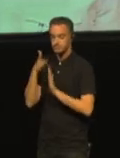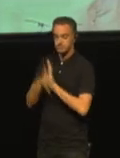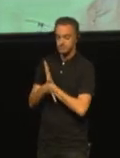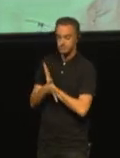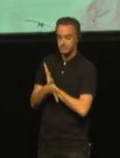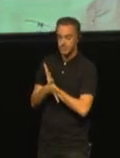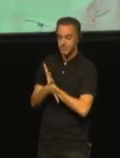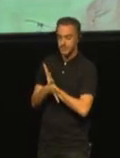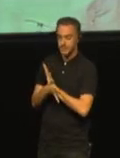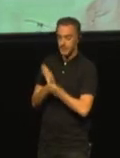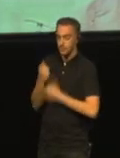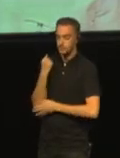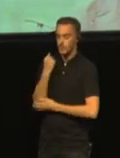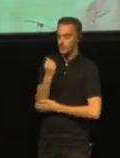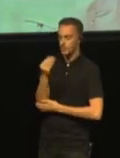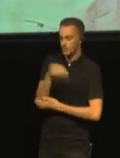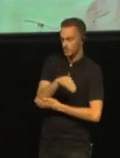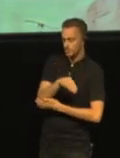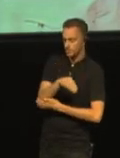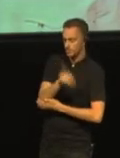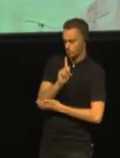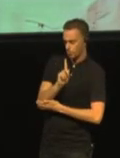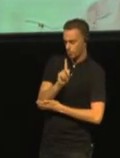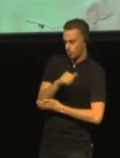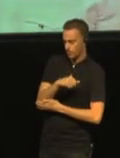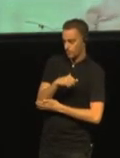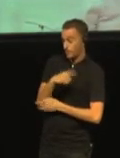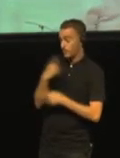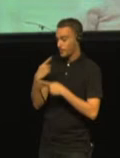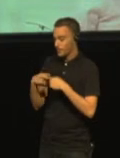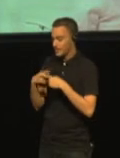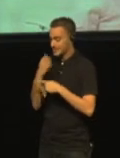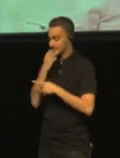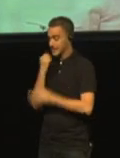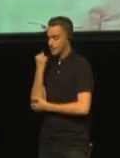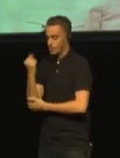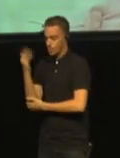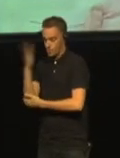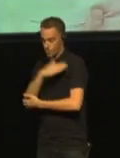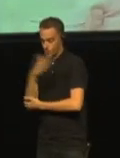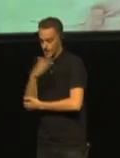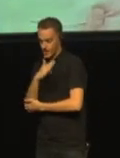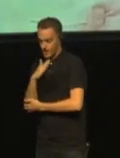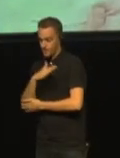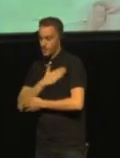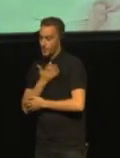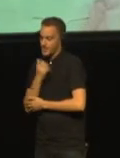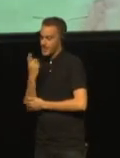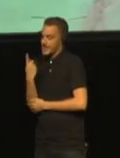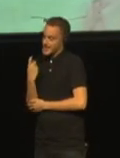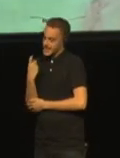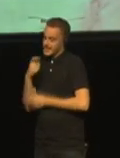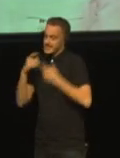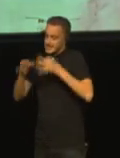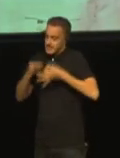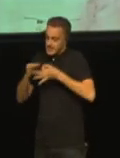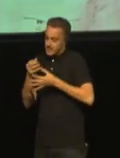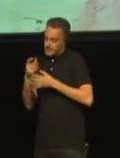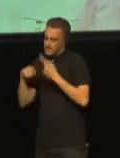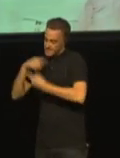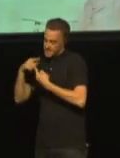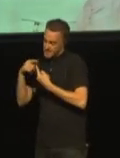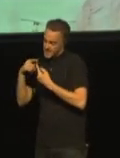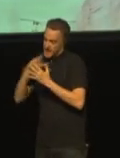un apoyo adicional, porque si no los tienen, se basan demasiado en el apoyo de sus familiares y amigos. Las